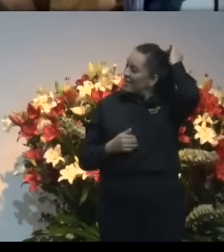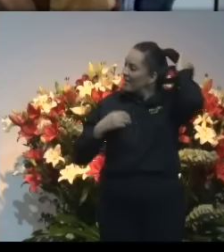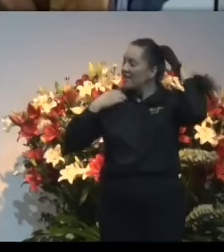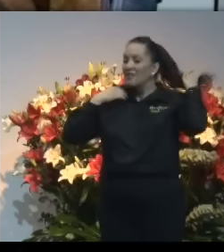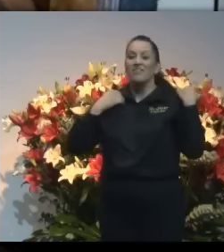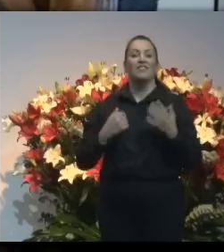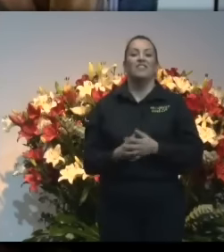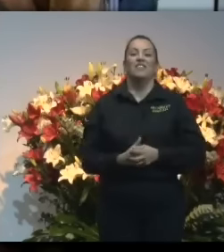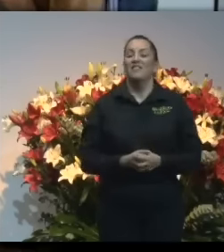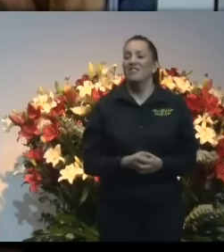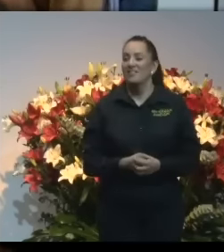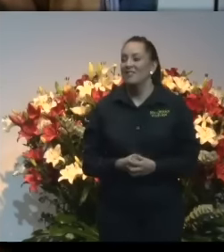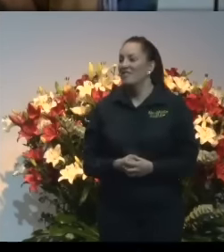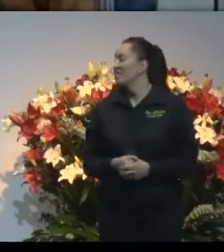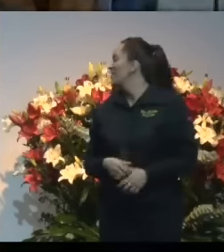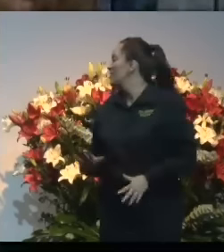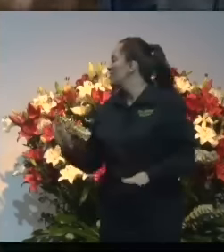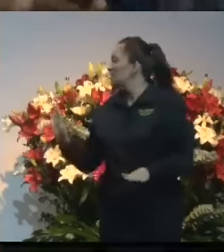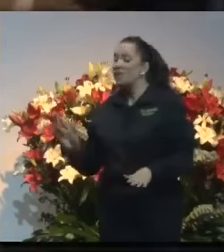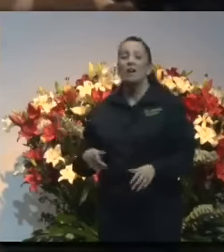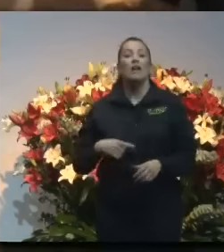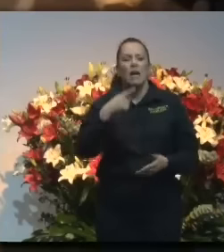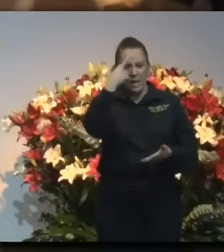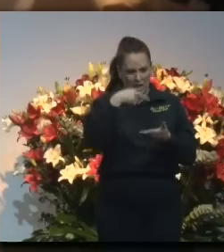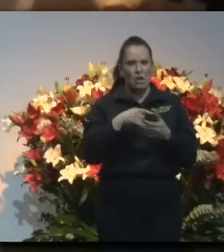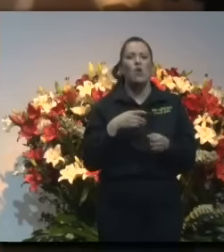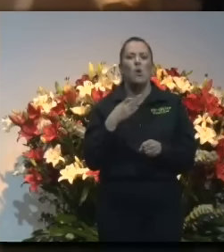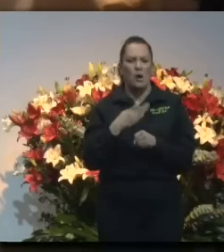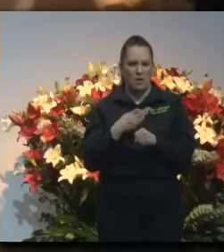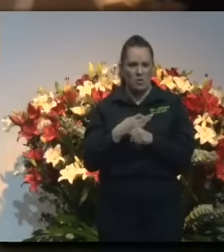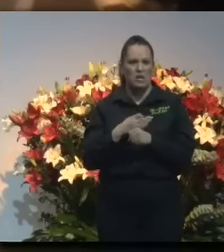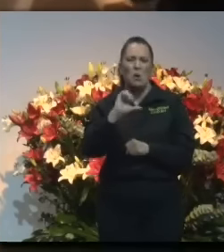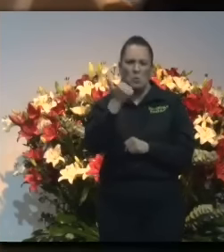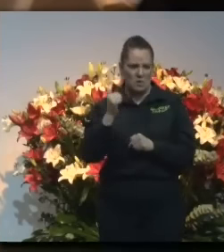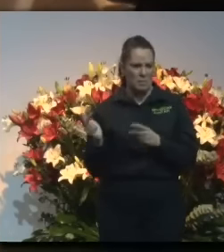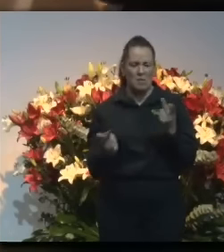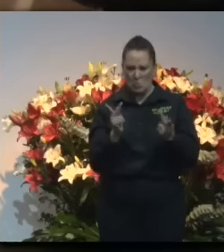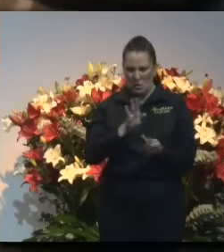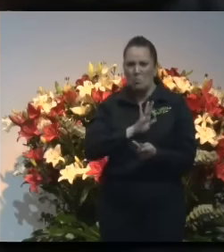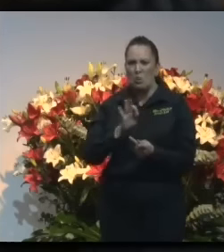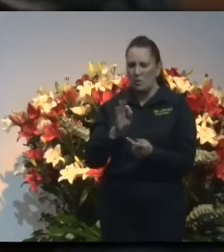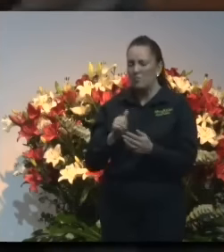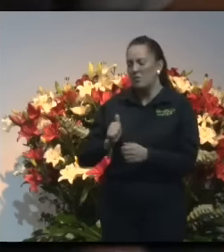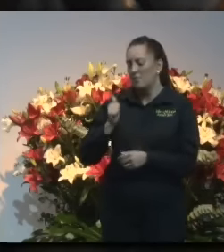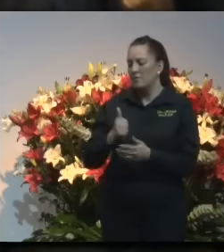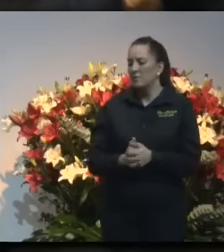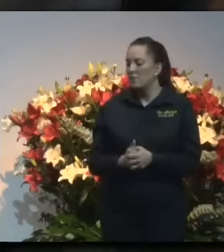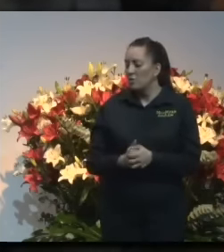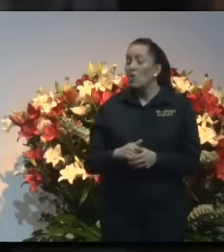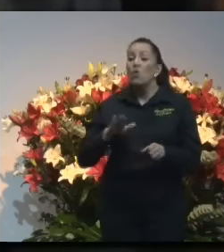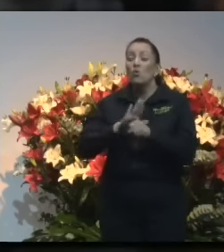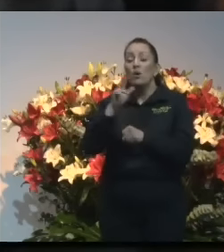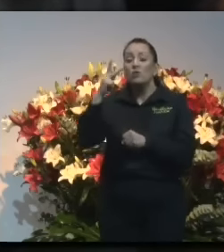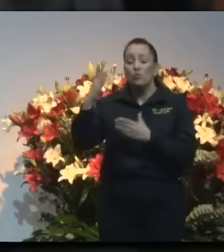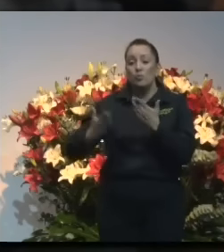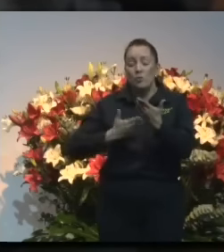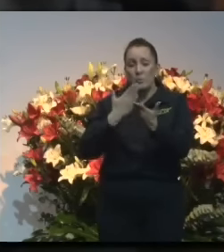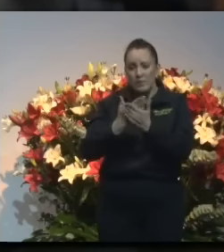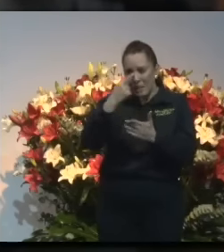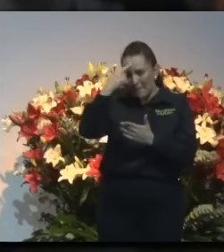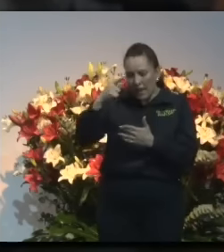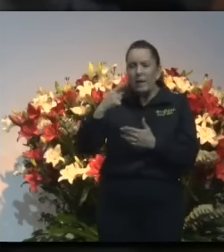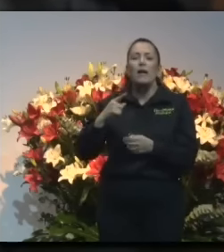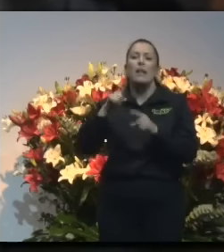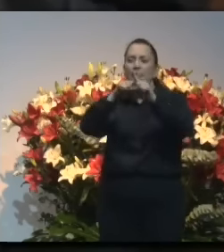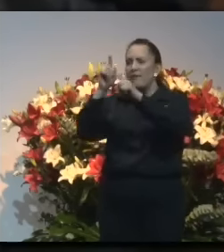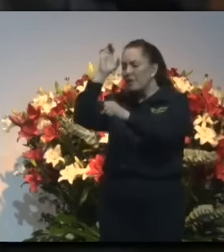Creo que abunda la emoción en este momento, pero aún tenemos espacio para otra pregunta. ¿Cuáles son tus planes para promover el respeto y aprecio por la diversidad